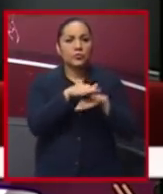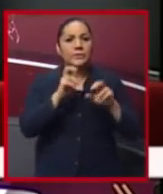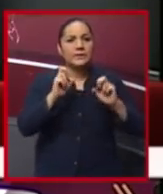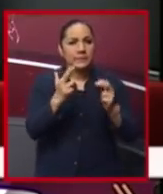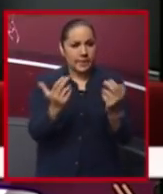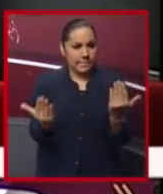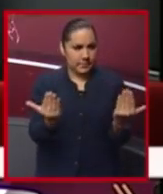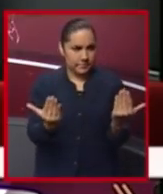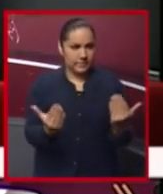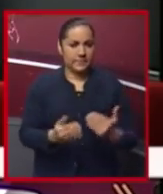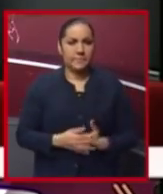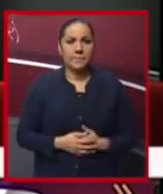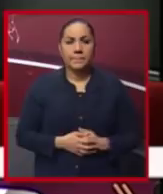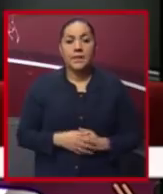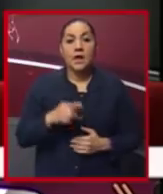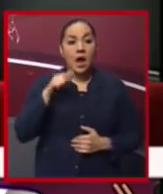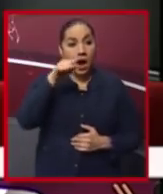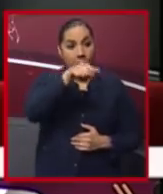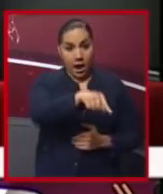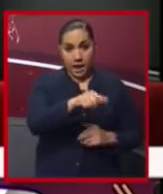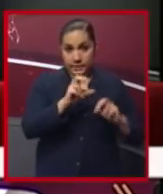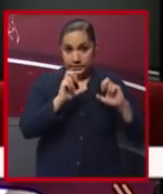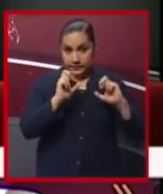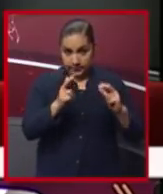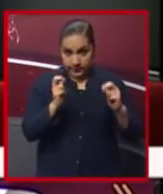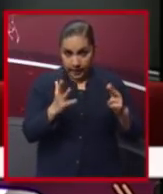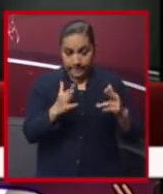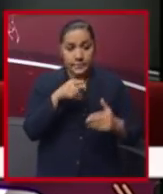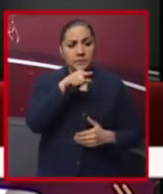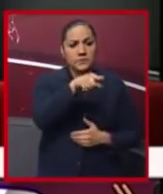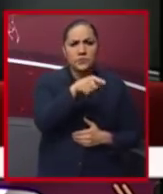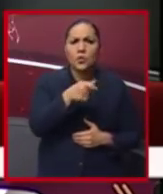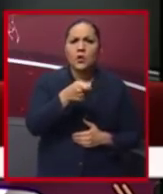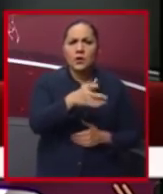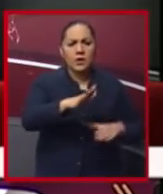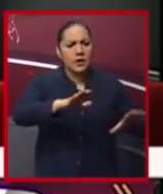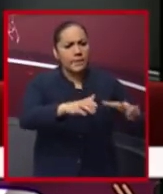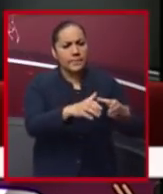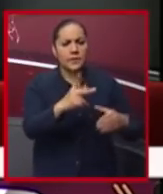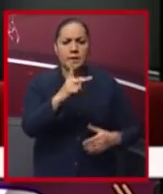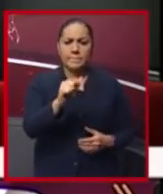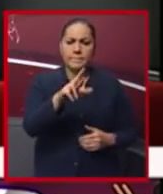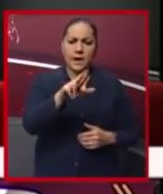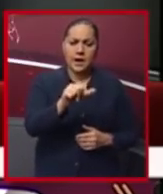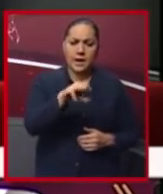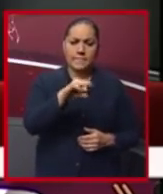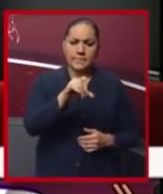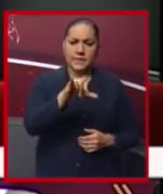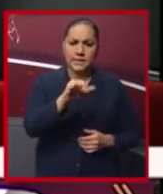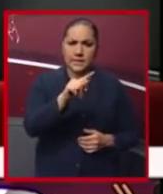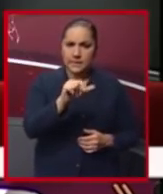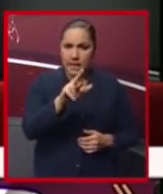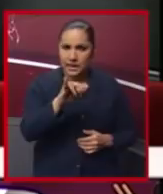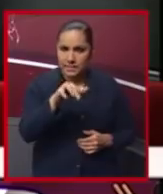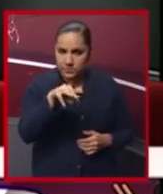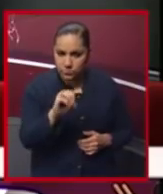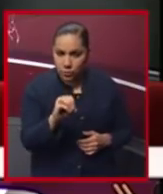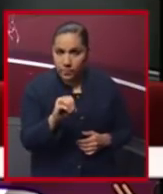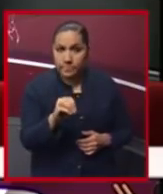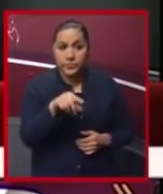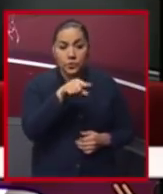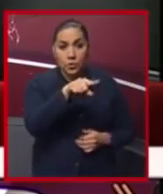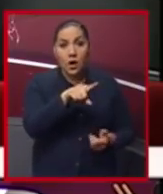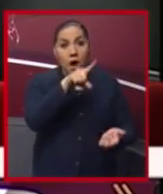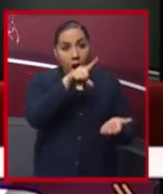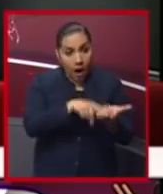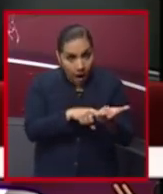paramilitarismo, pero derivado de la indiferencia gubernamental. Se dio el desplazamiento con un